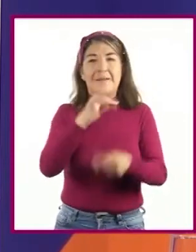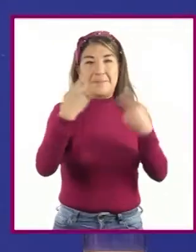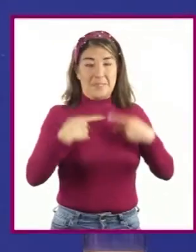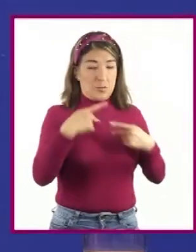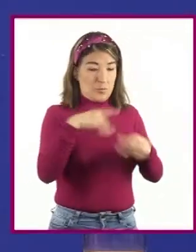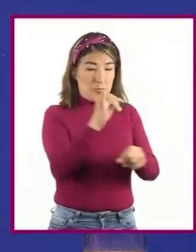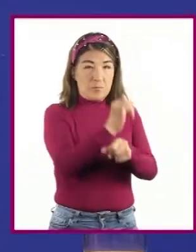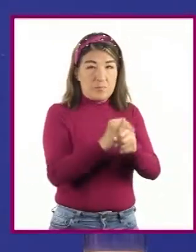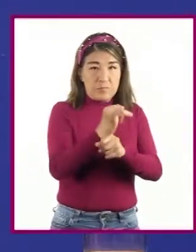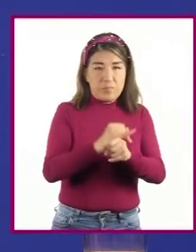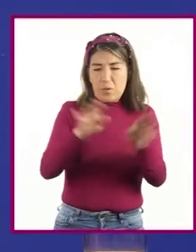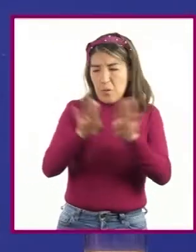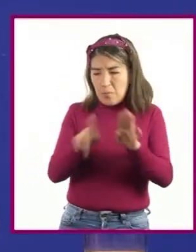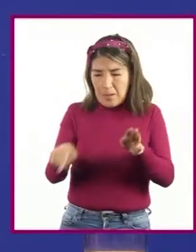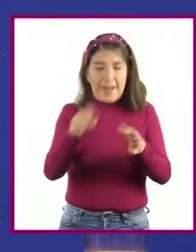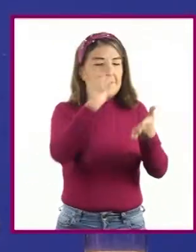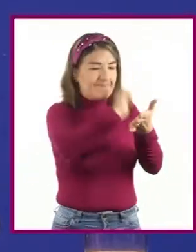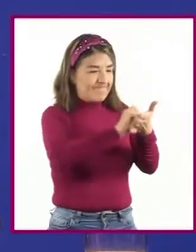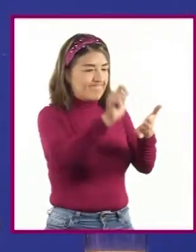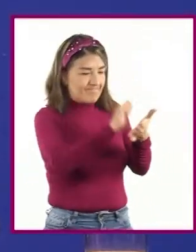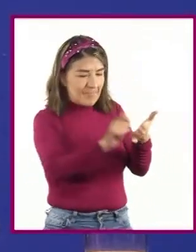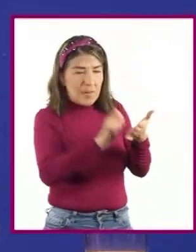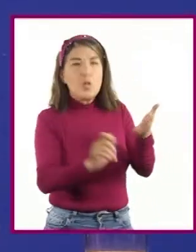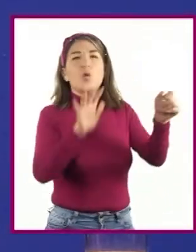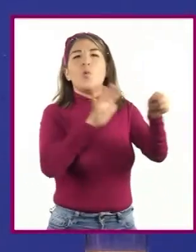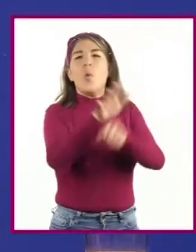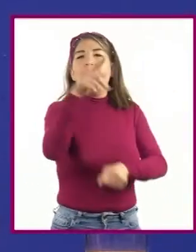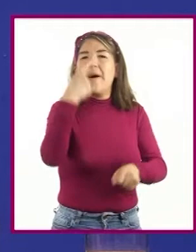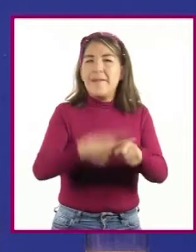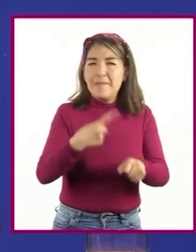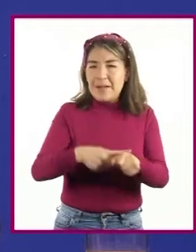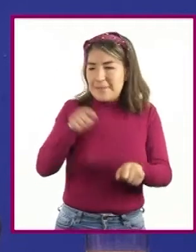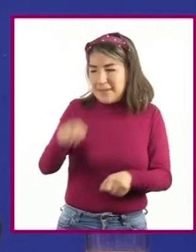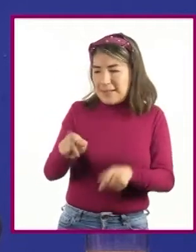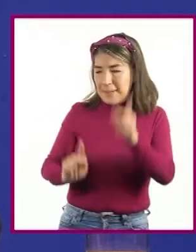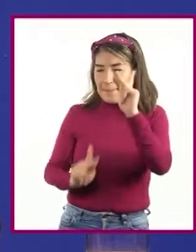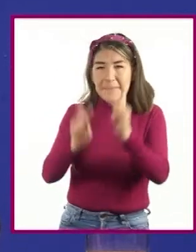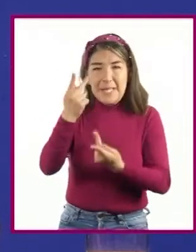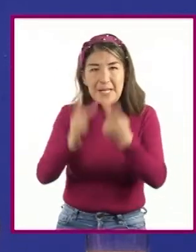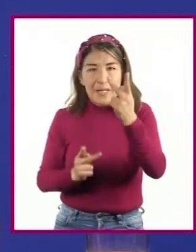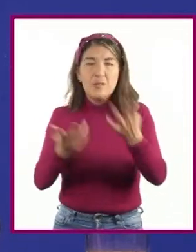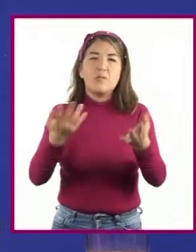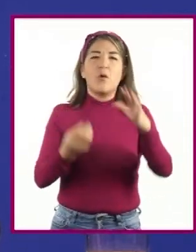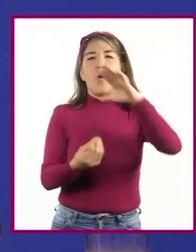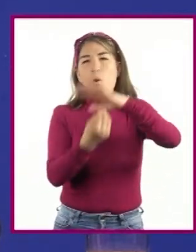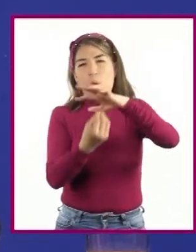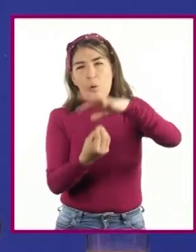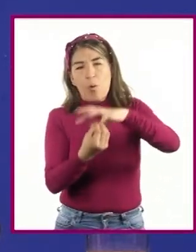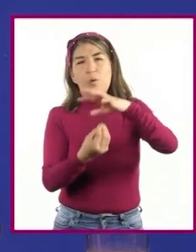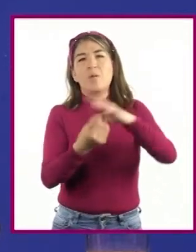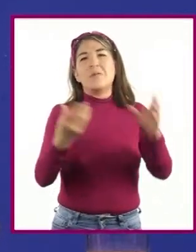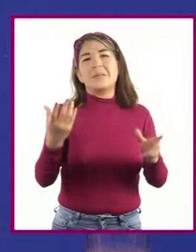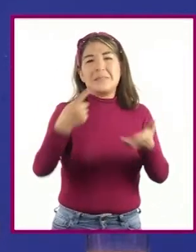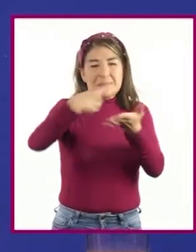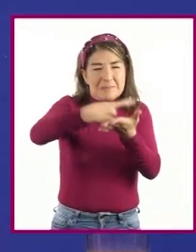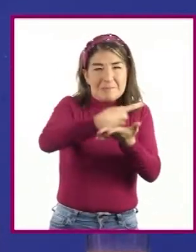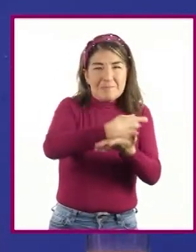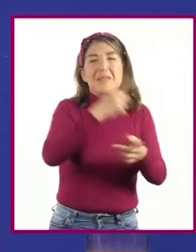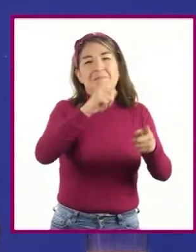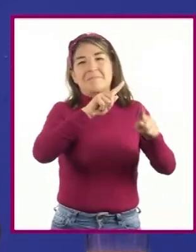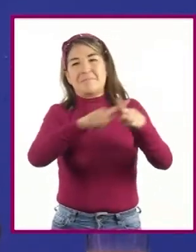un informe donde explique qué tipo de enfermedad padecen las plantas, ya sea hongos, plagas, entre